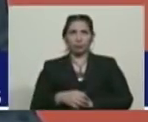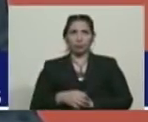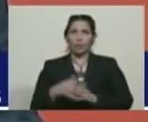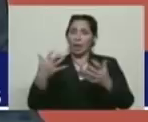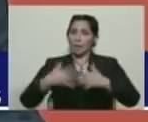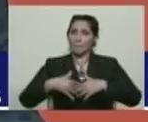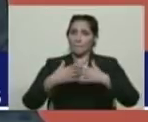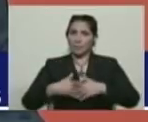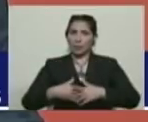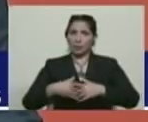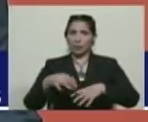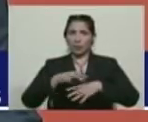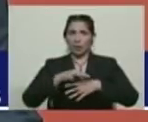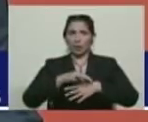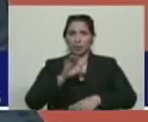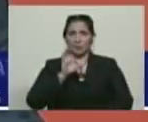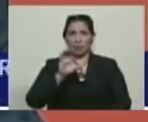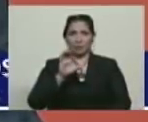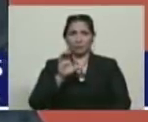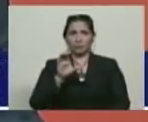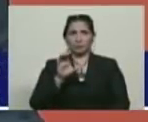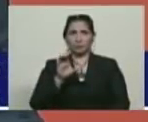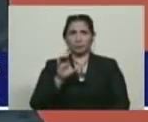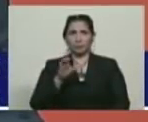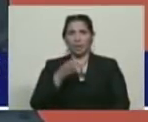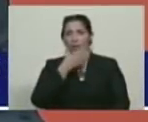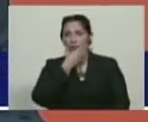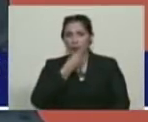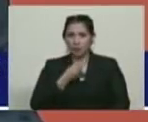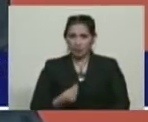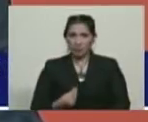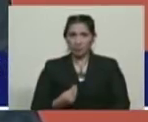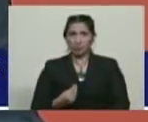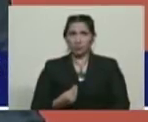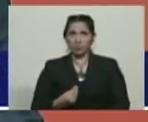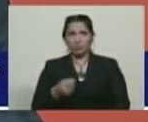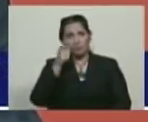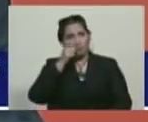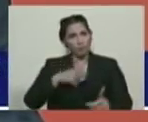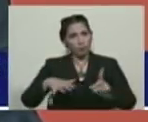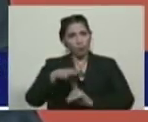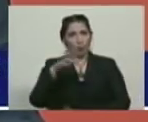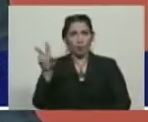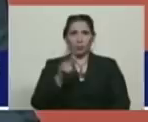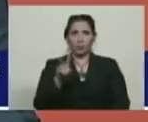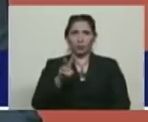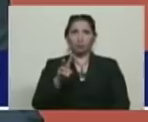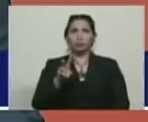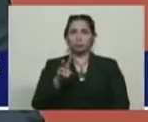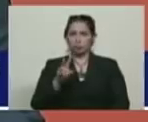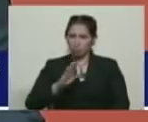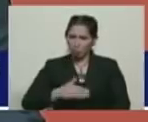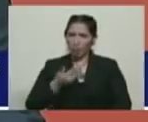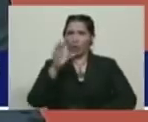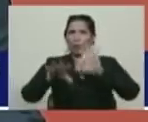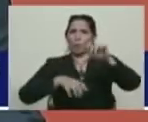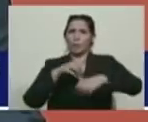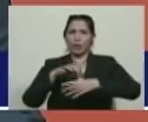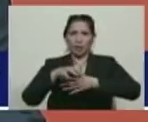del país para que en diciembre el pueblo venezolano tenga su carne